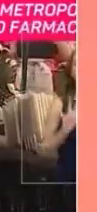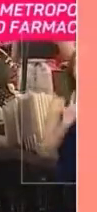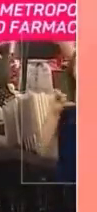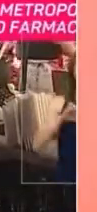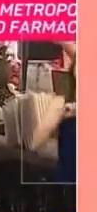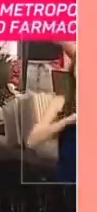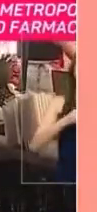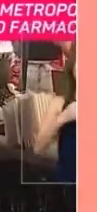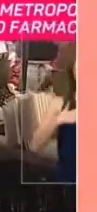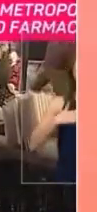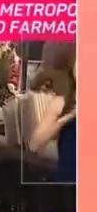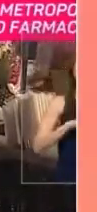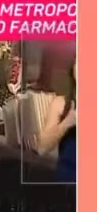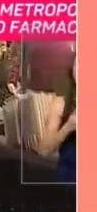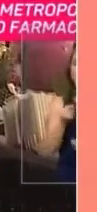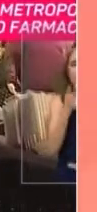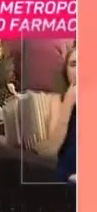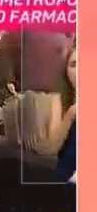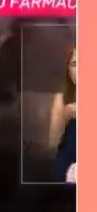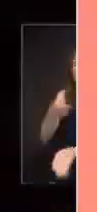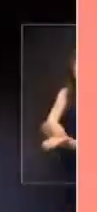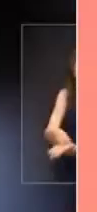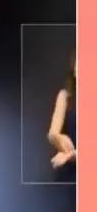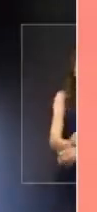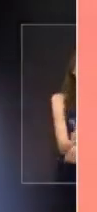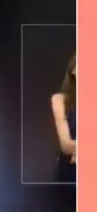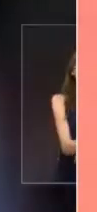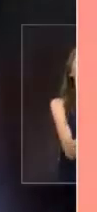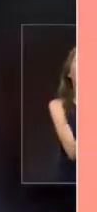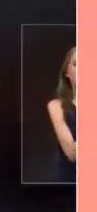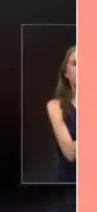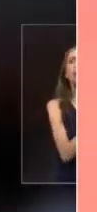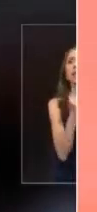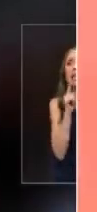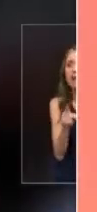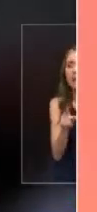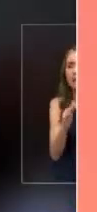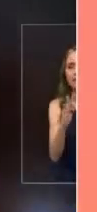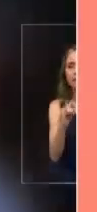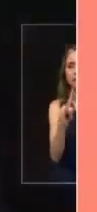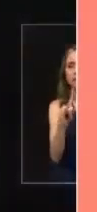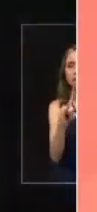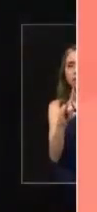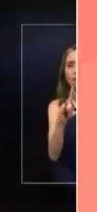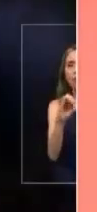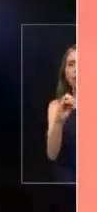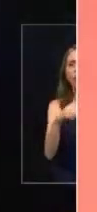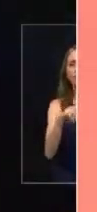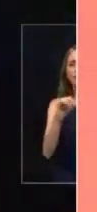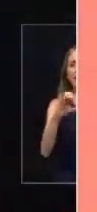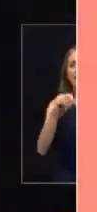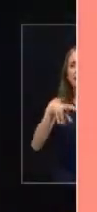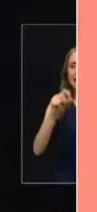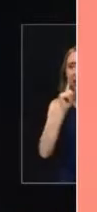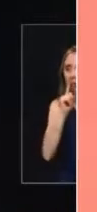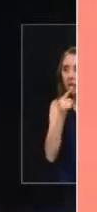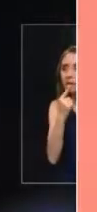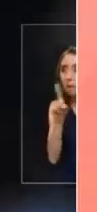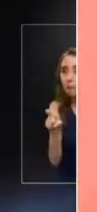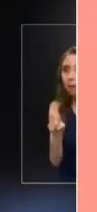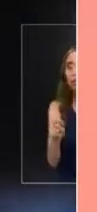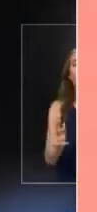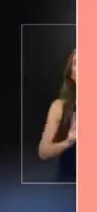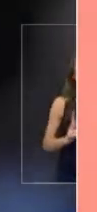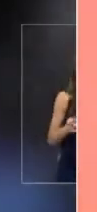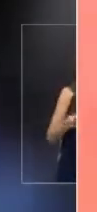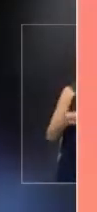es tan común como el paracetamol, el ibuprofeno, etcétera, puede ser contraindicatorio y obviamente la persona que le está vendiendo, que está traficando